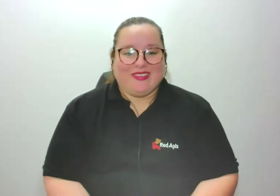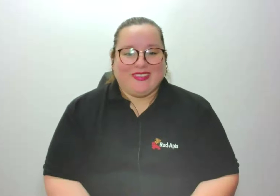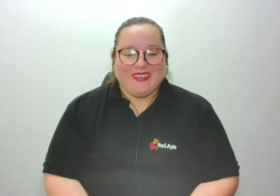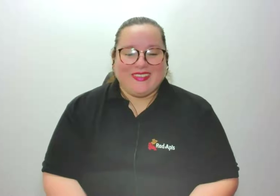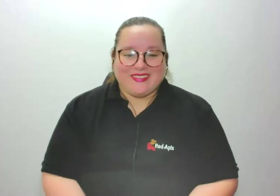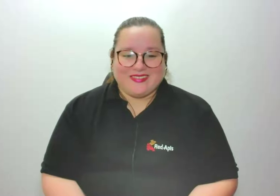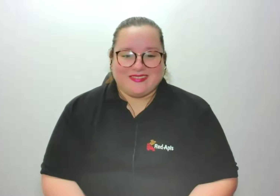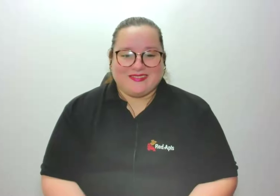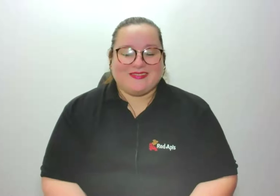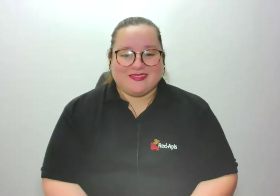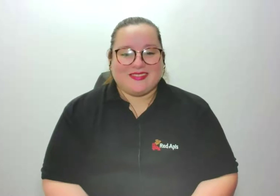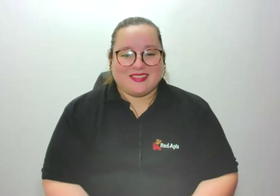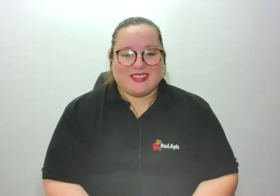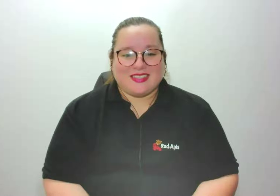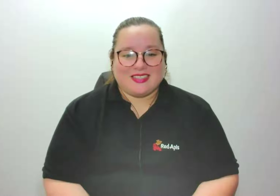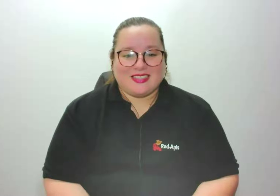completos.